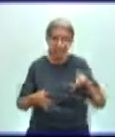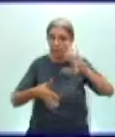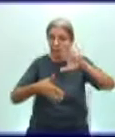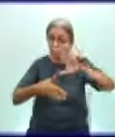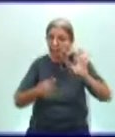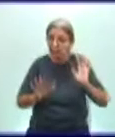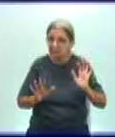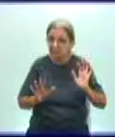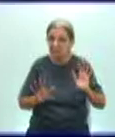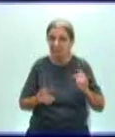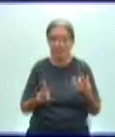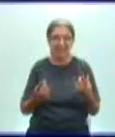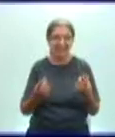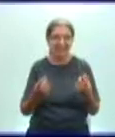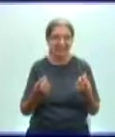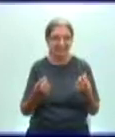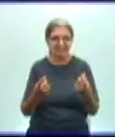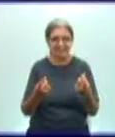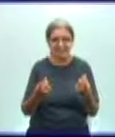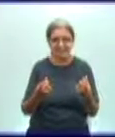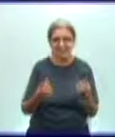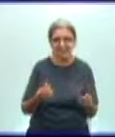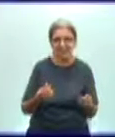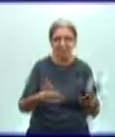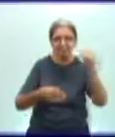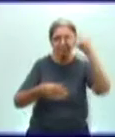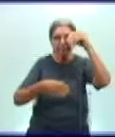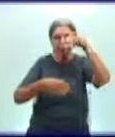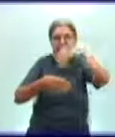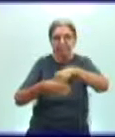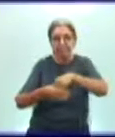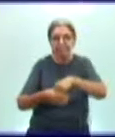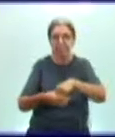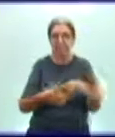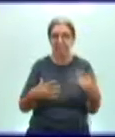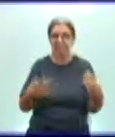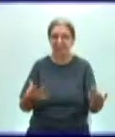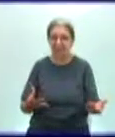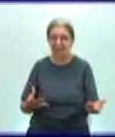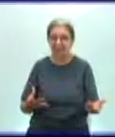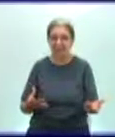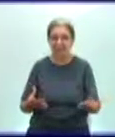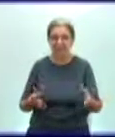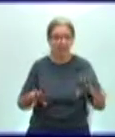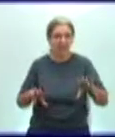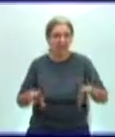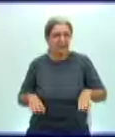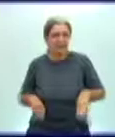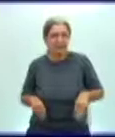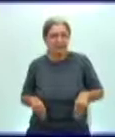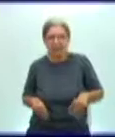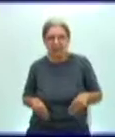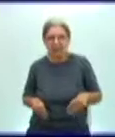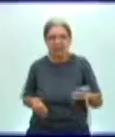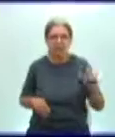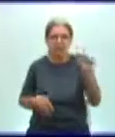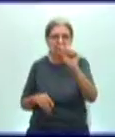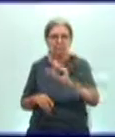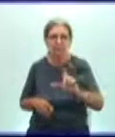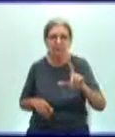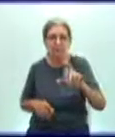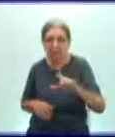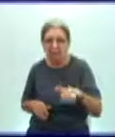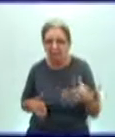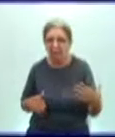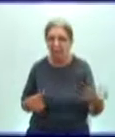La necesidad de insertarse exitosamente en la sociedad, la necesidad de ser aceptado en todos los medios